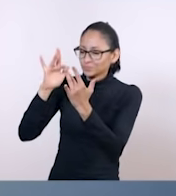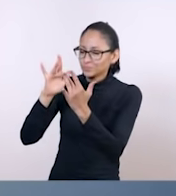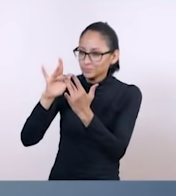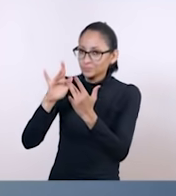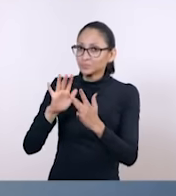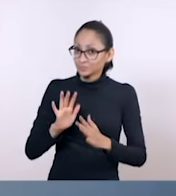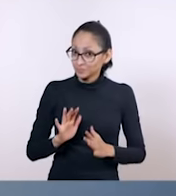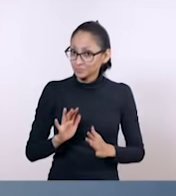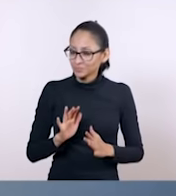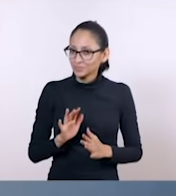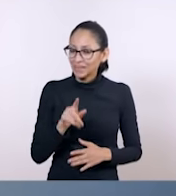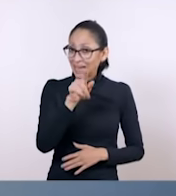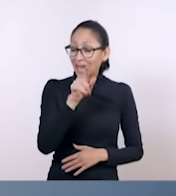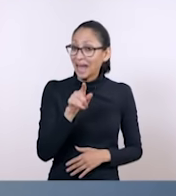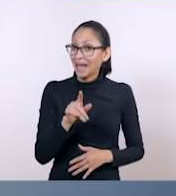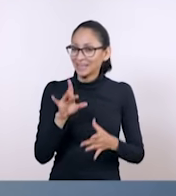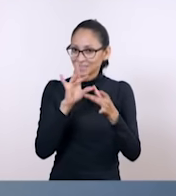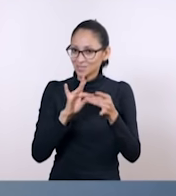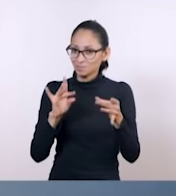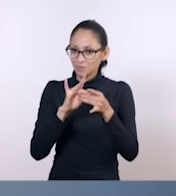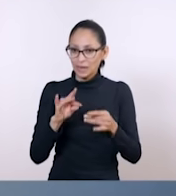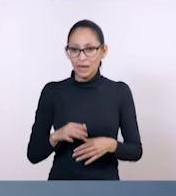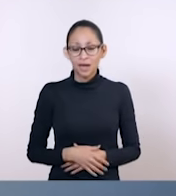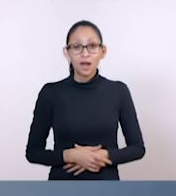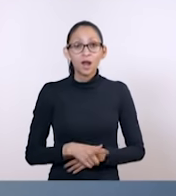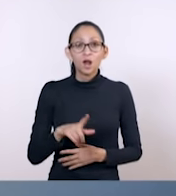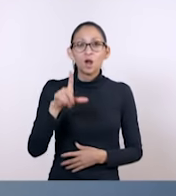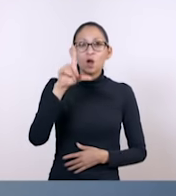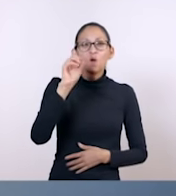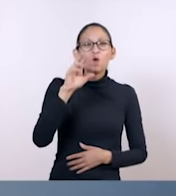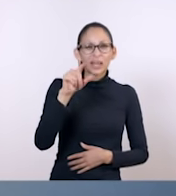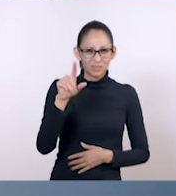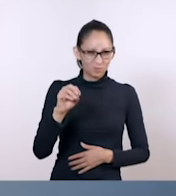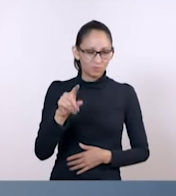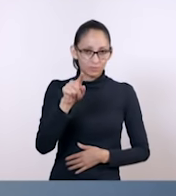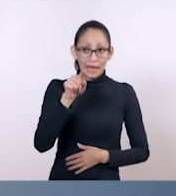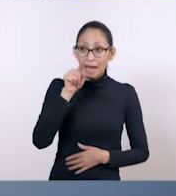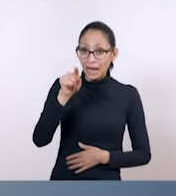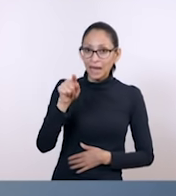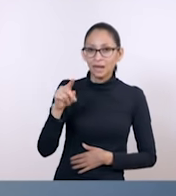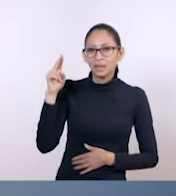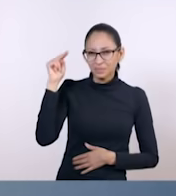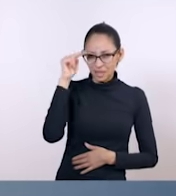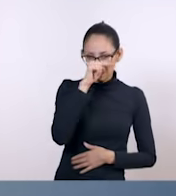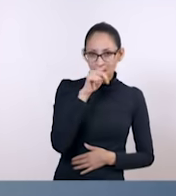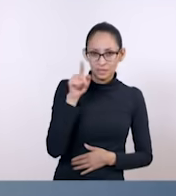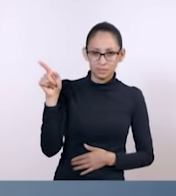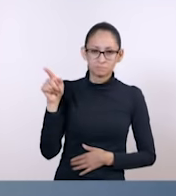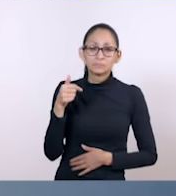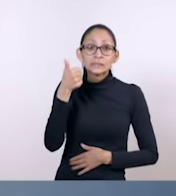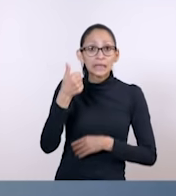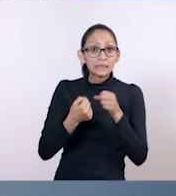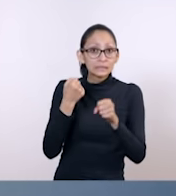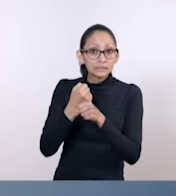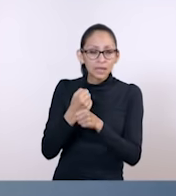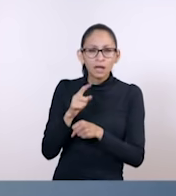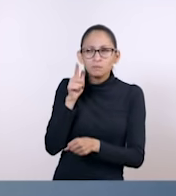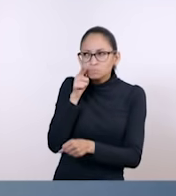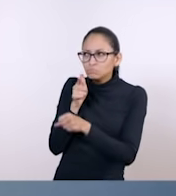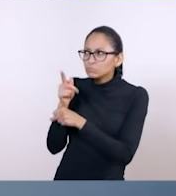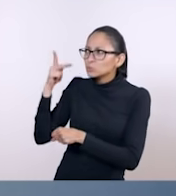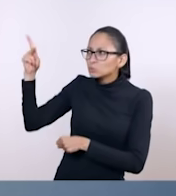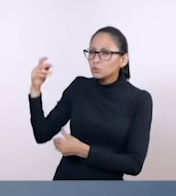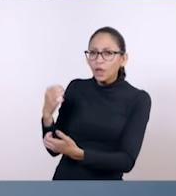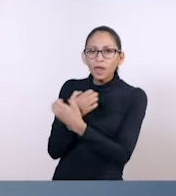Bien, ya estoy contactando. Aquí hay una muy fuerte. Lorenzo de Tepic, Nayarit, de seis años, dice que reconoció el derecho a la